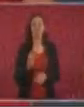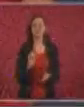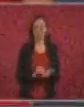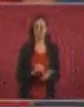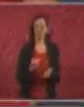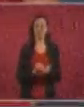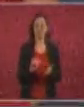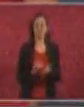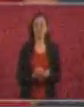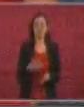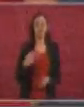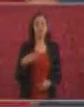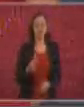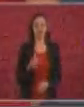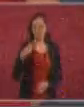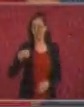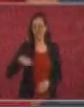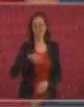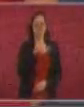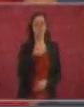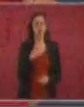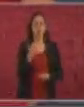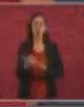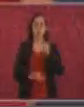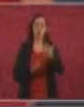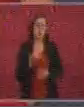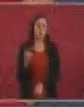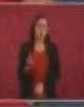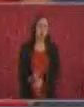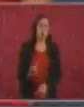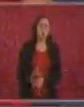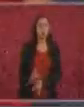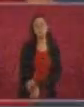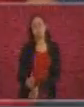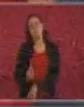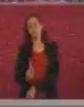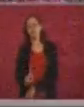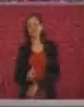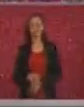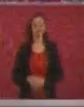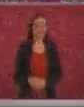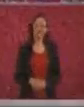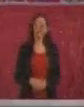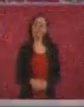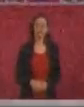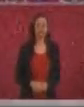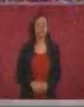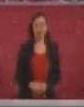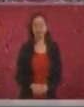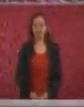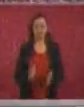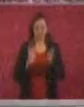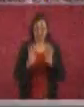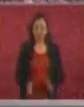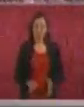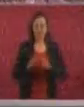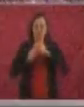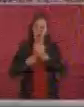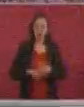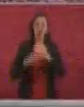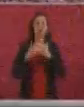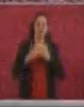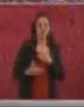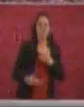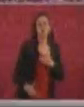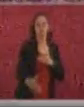patrimonialista del presupuesto para controlar a la ciudadanía, a las masas depauperadas, a